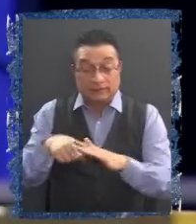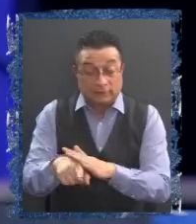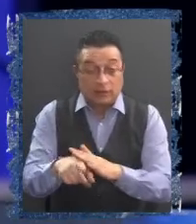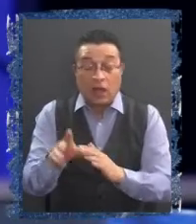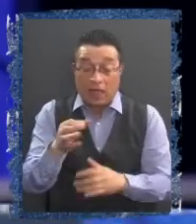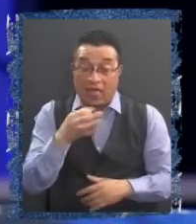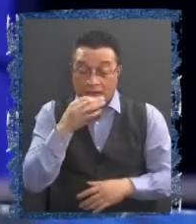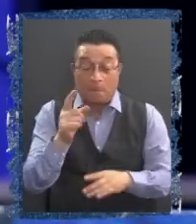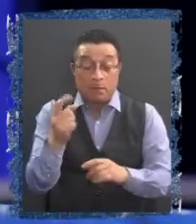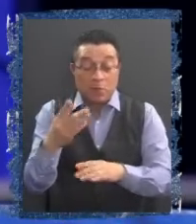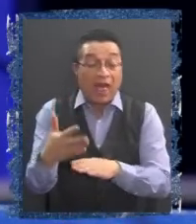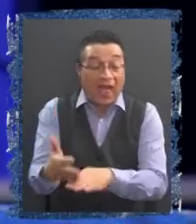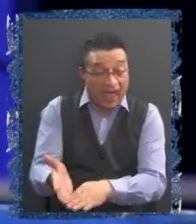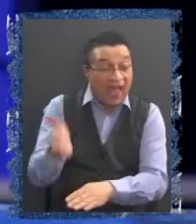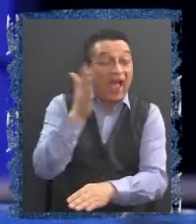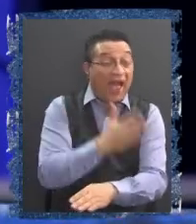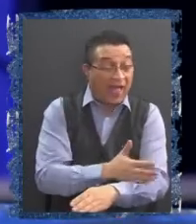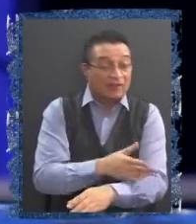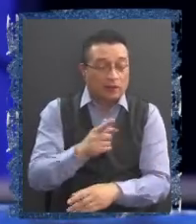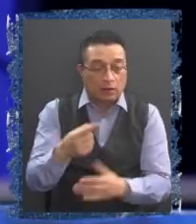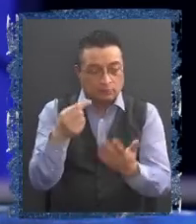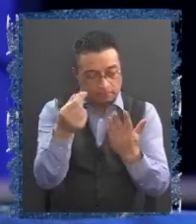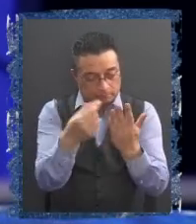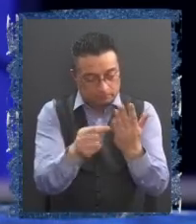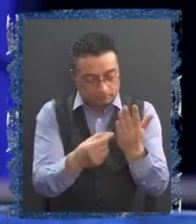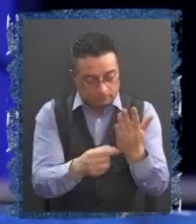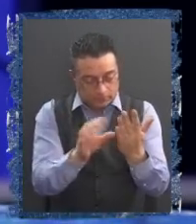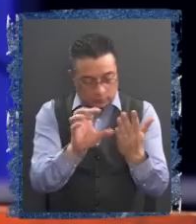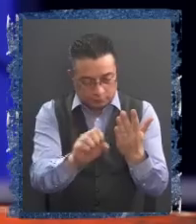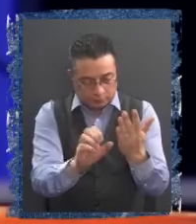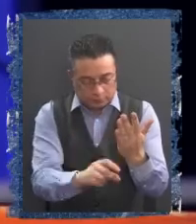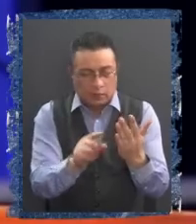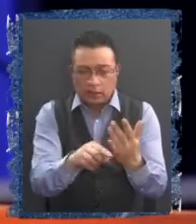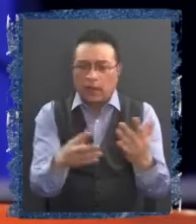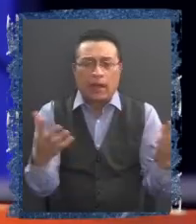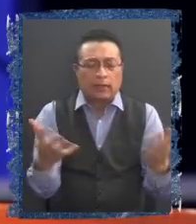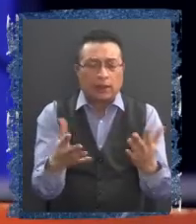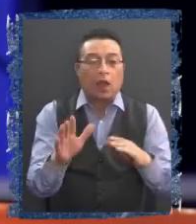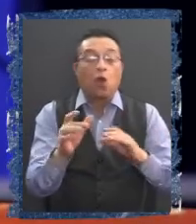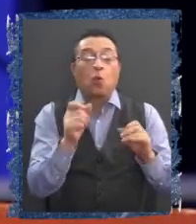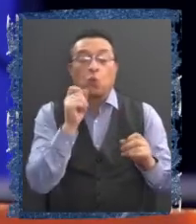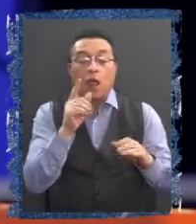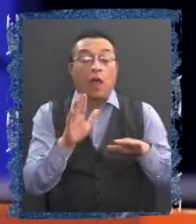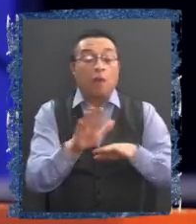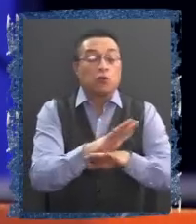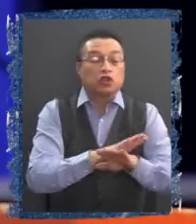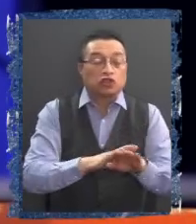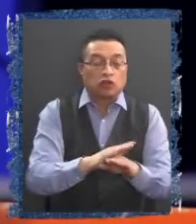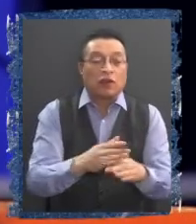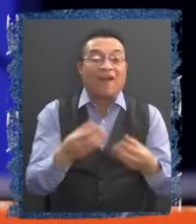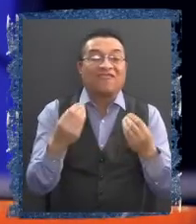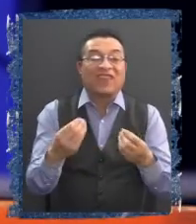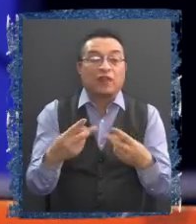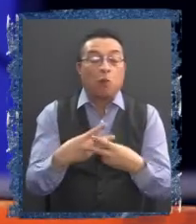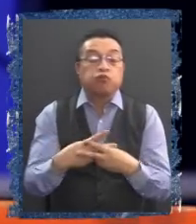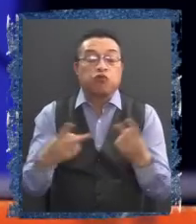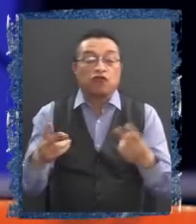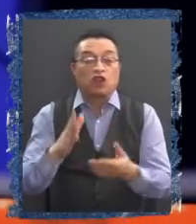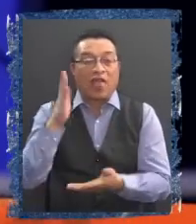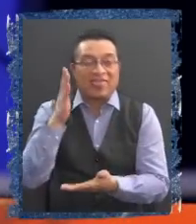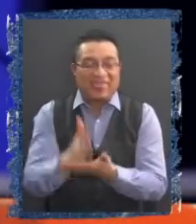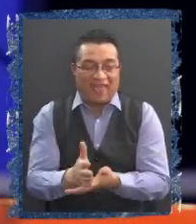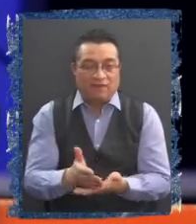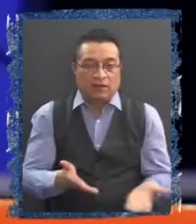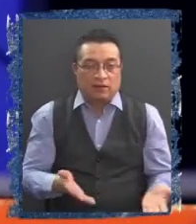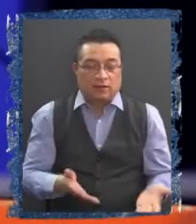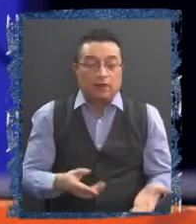presidida por un diagnóstico crítico respecto del tipo de protección que la salud como bien público debe tener.